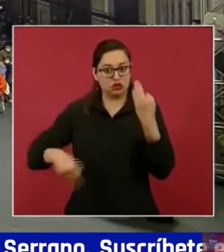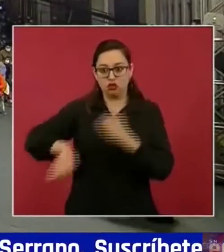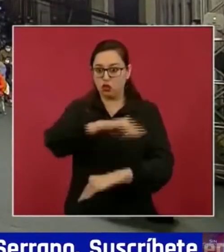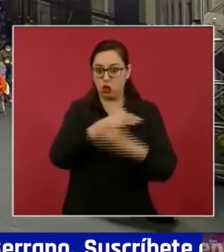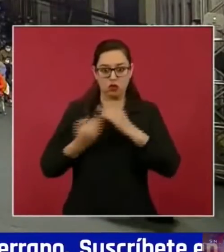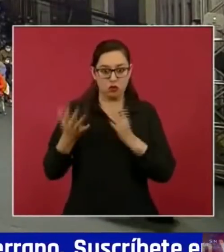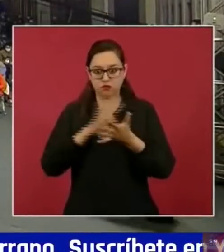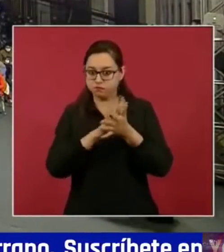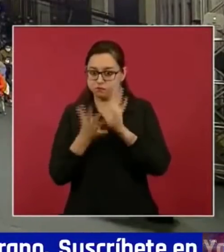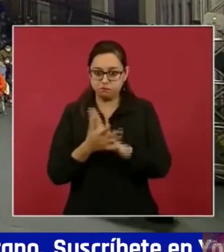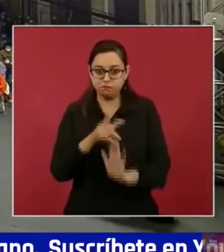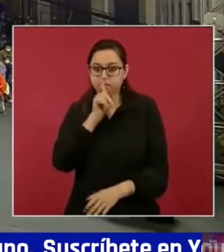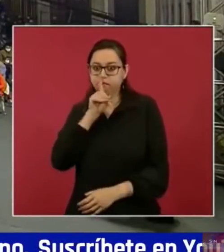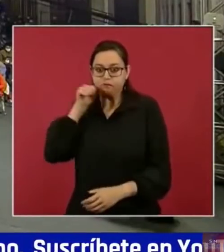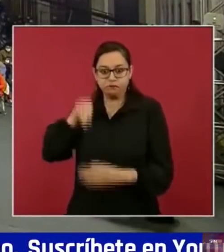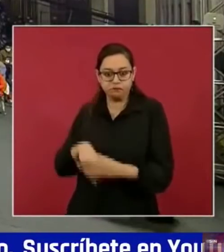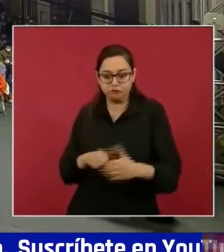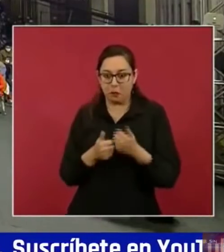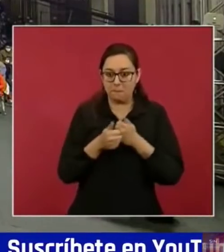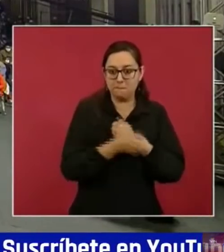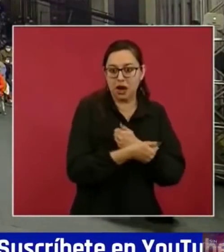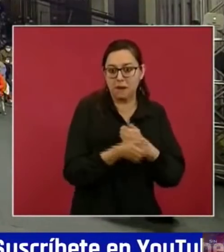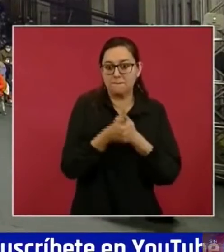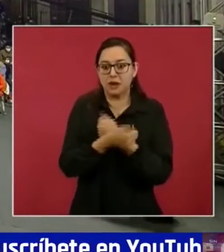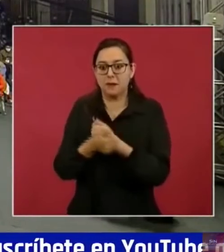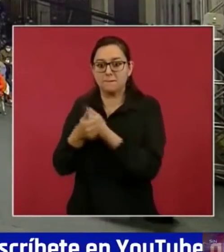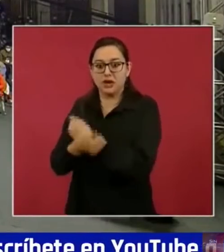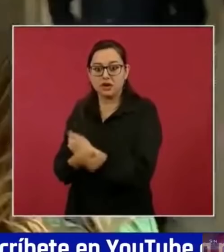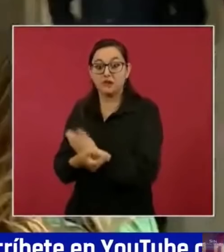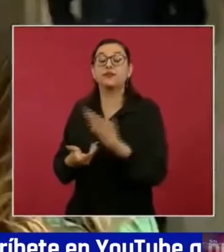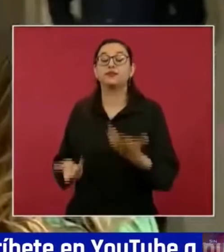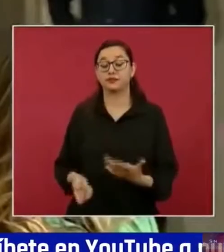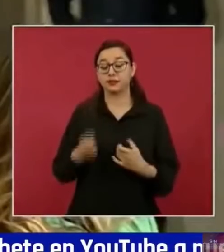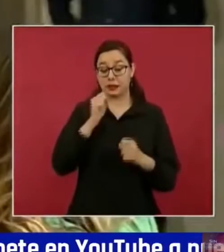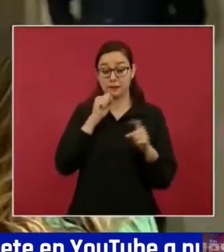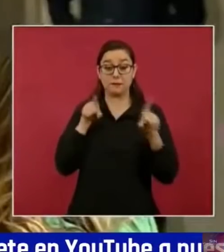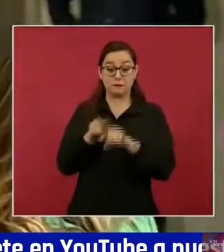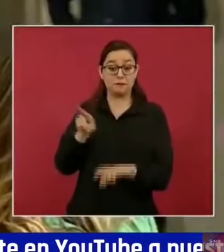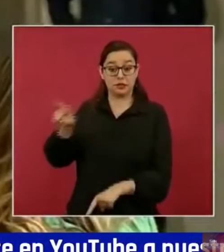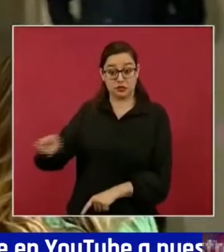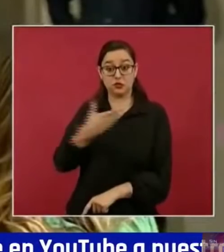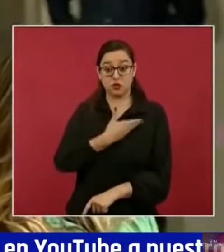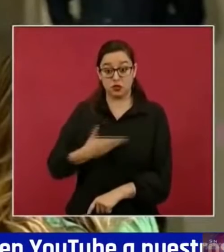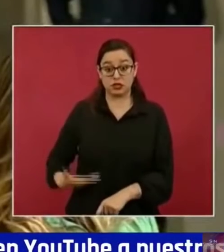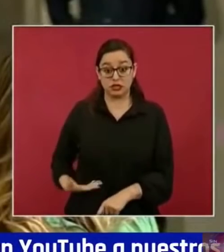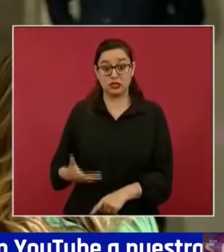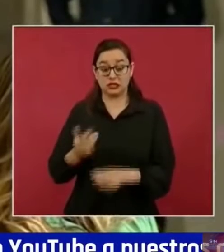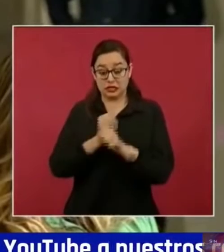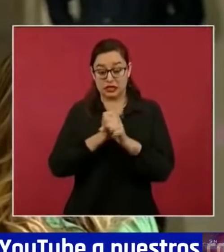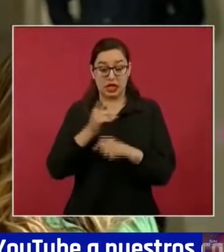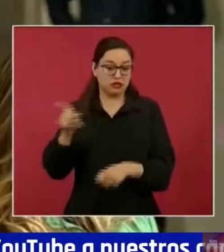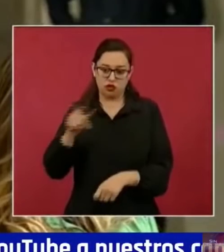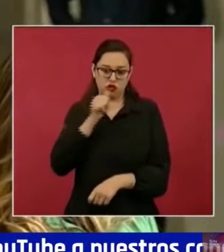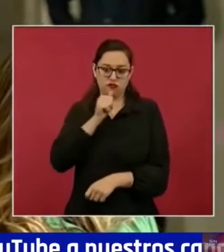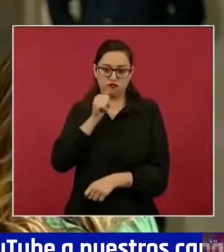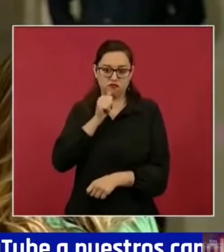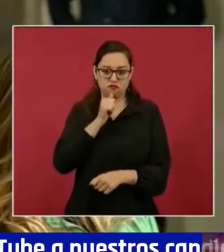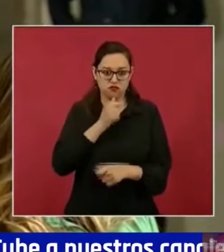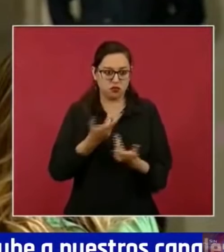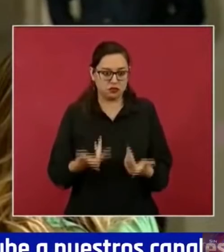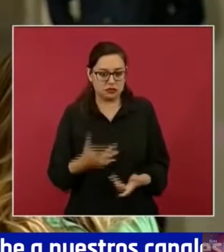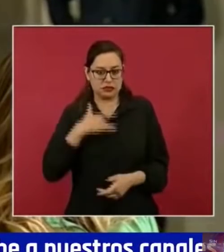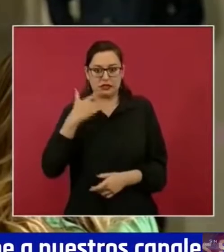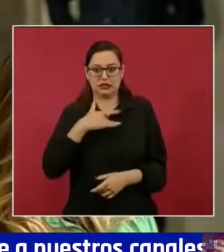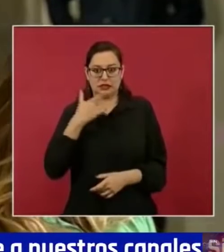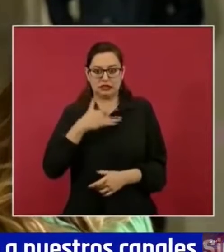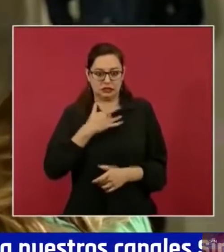se presionó a tal grado a la Corte y en especial a él que llevaba esta investigación, que él temió que podrían desaparecerlo,